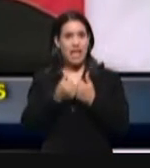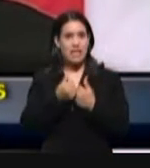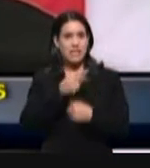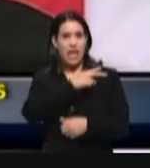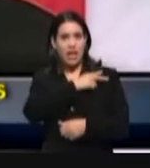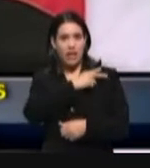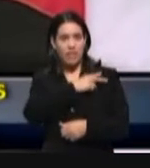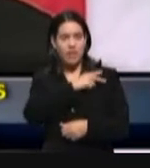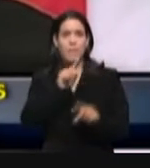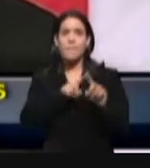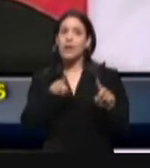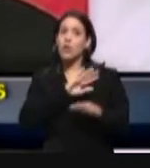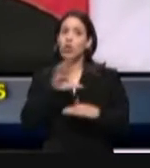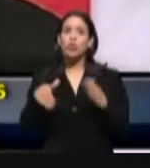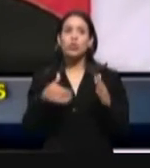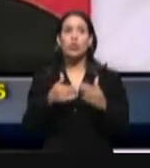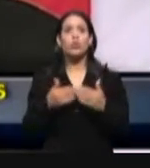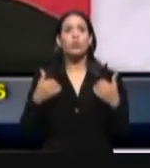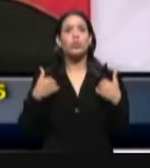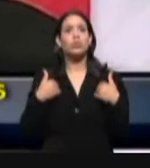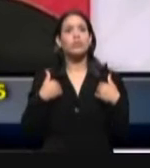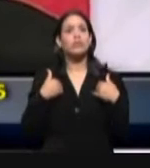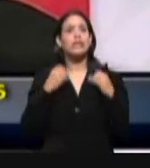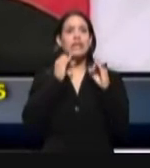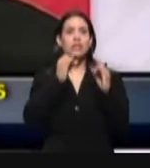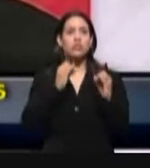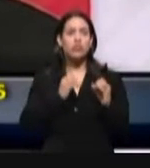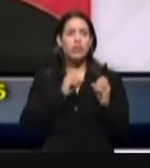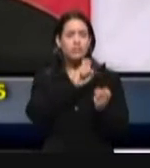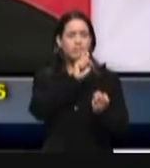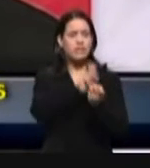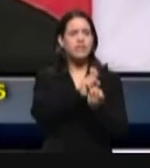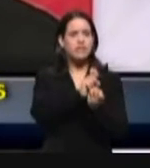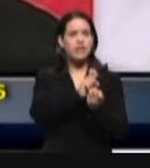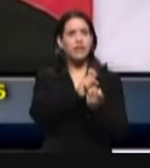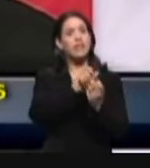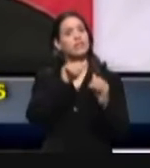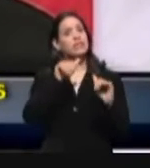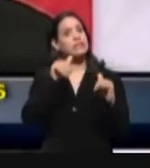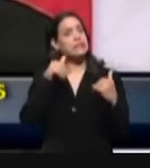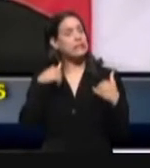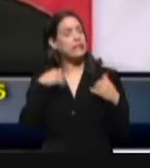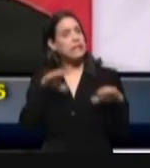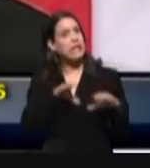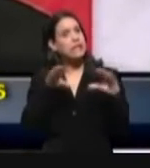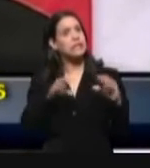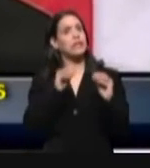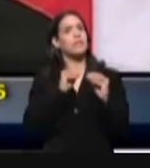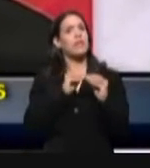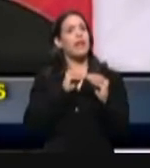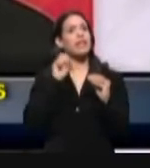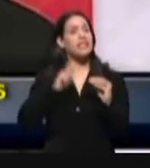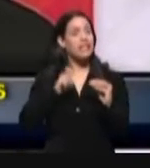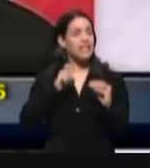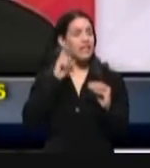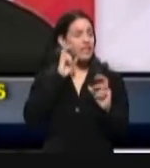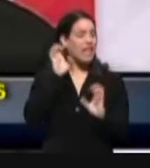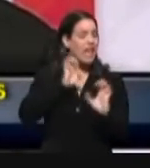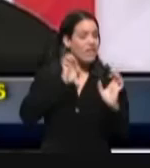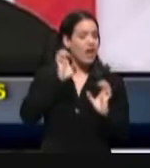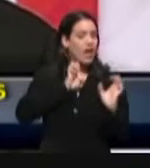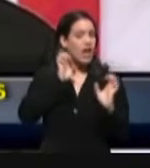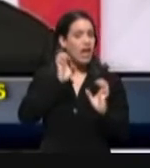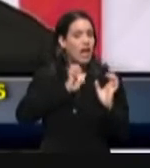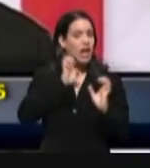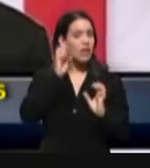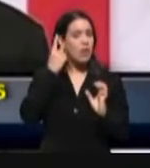y específicas. Tienen que seguir haciendo más con menos. Tienen que seguir buscando dónde cortar gastos innecesarios sin afectar